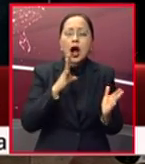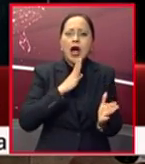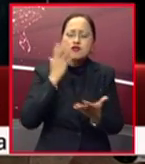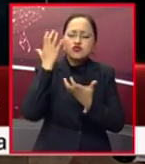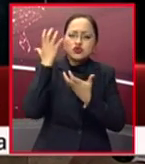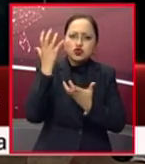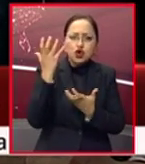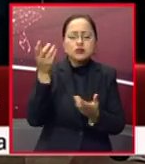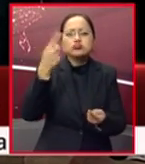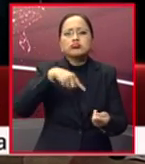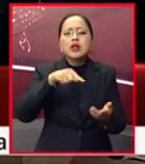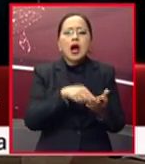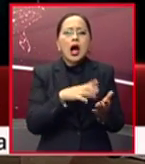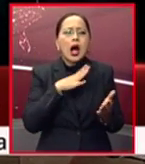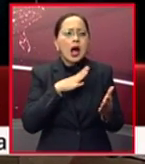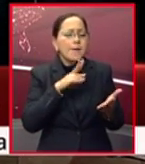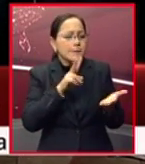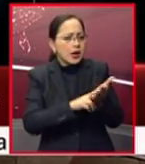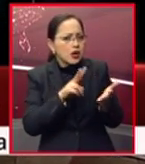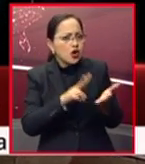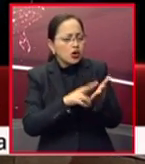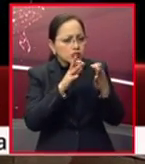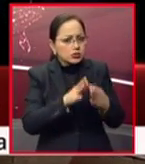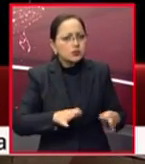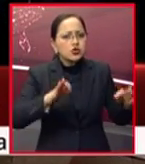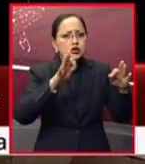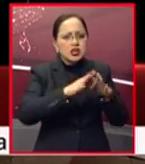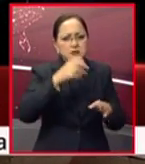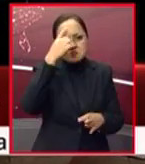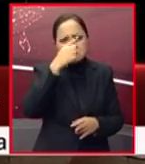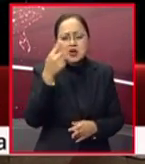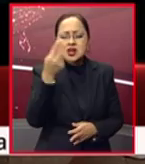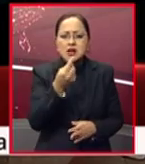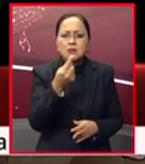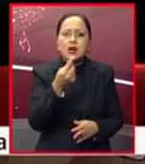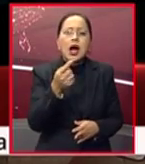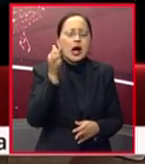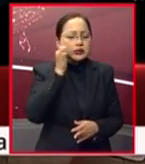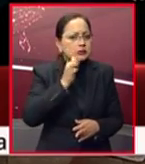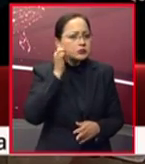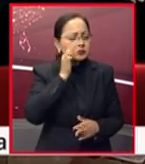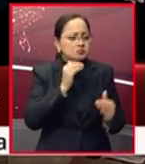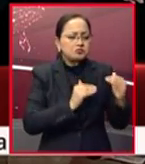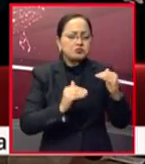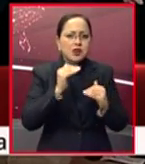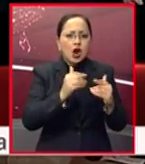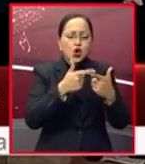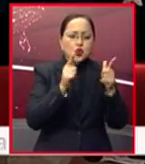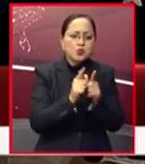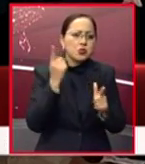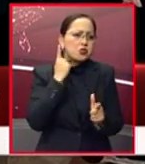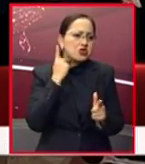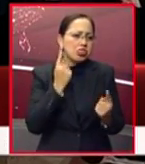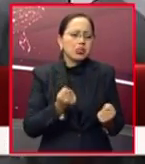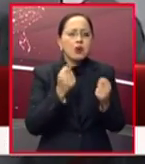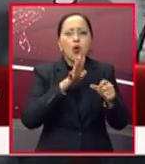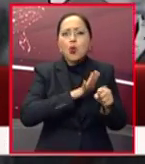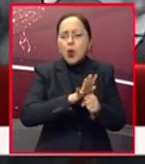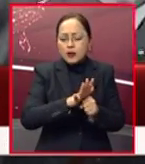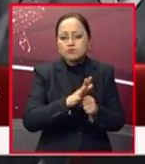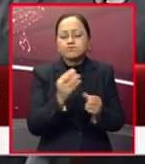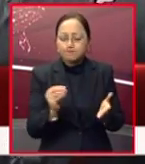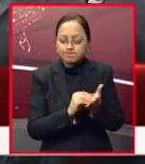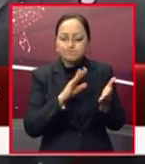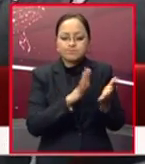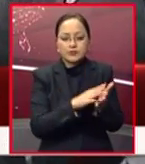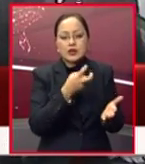aspiraciones, contiene principios y valores que están por encima de banderas partidarias y de coyunturas históricas. A